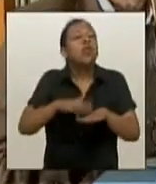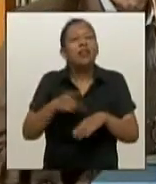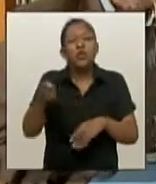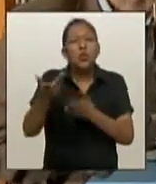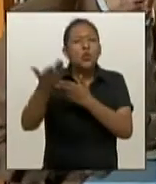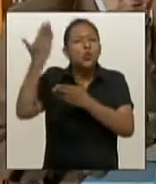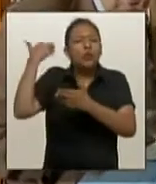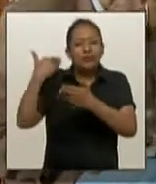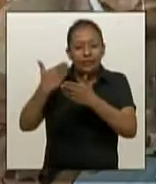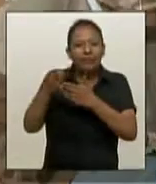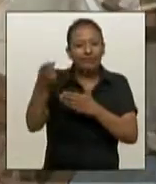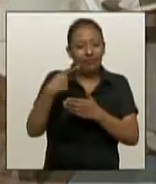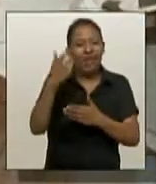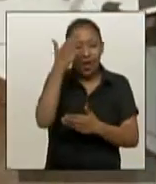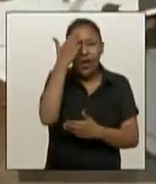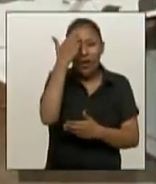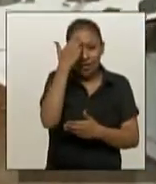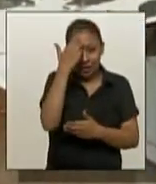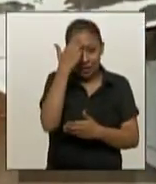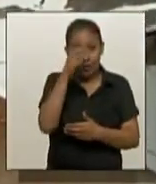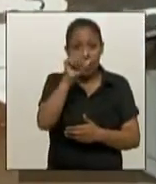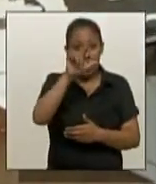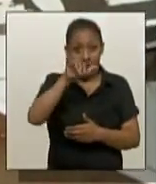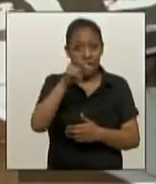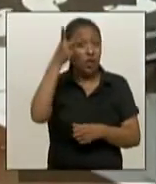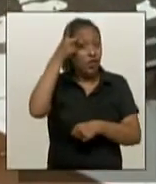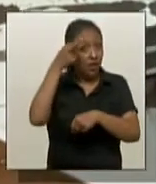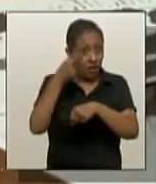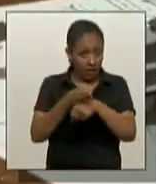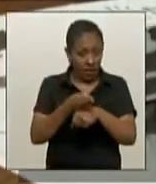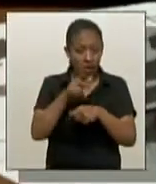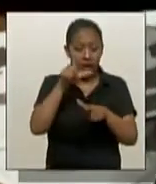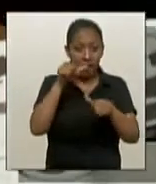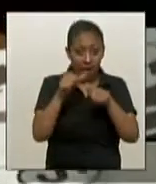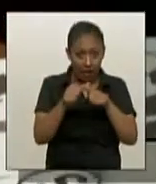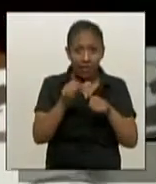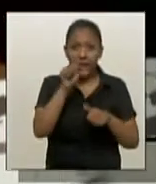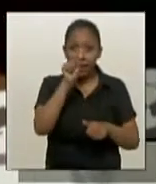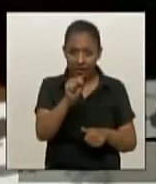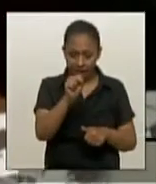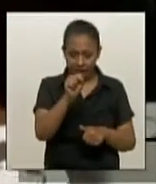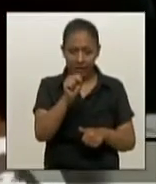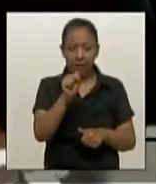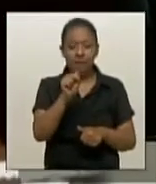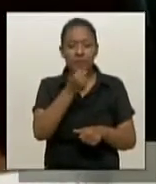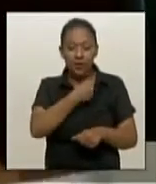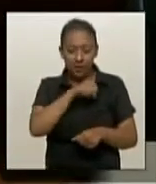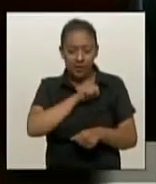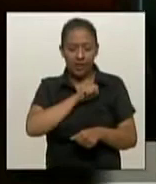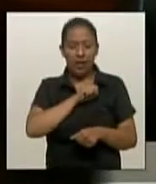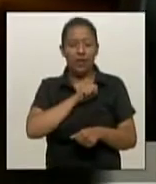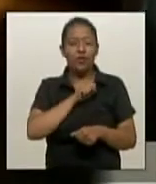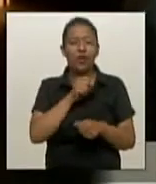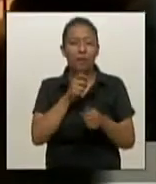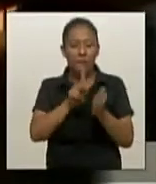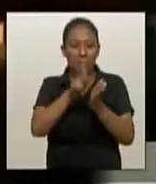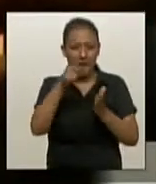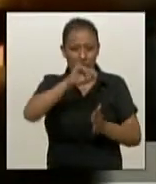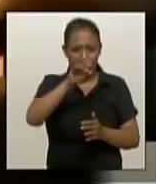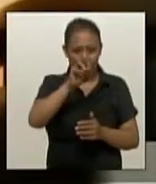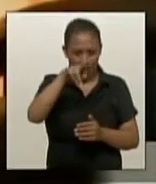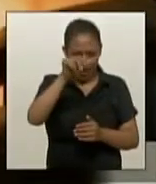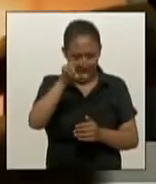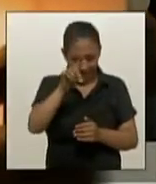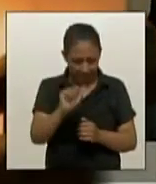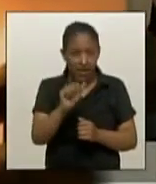hace muchos años nos conocemos. Alejandro es director de Letra S, Salud, Sexualidad y SIDA en el diario La Jornada. Y por otra parte